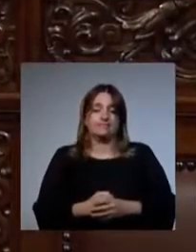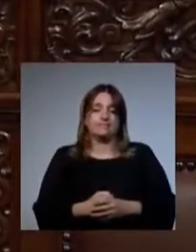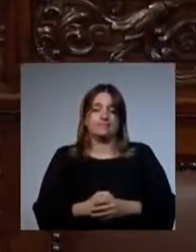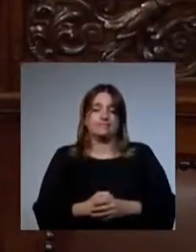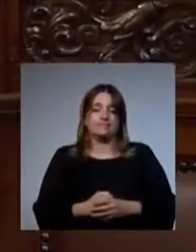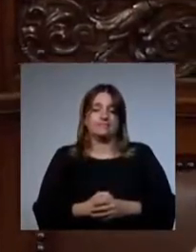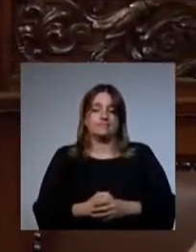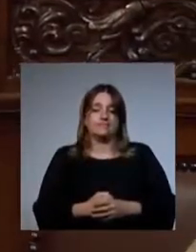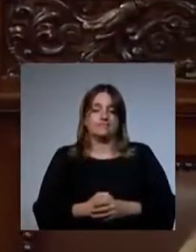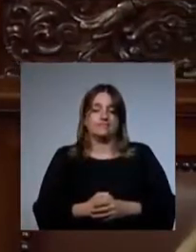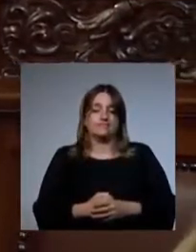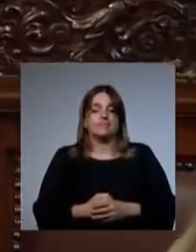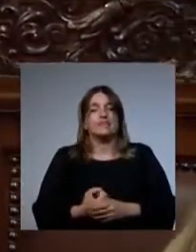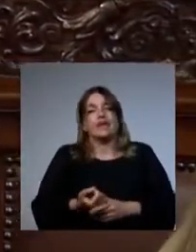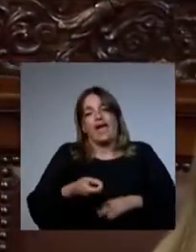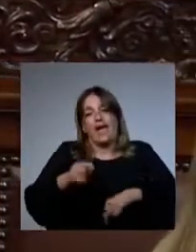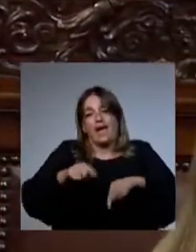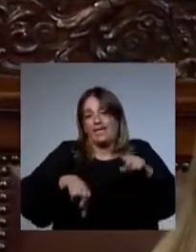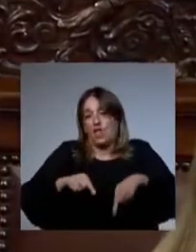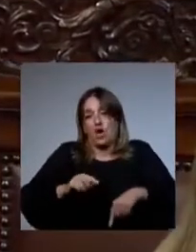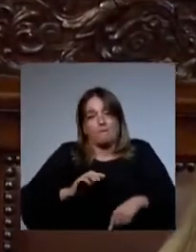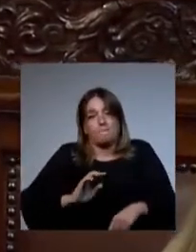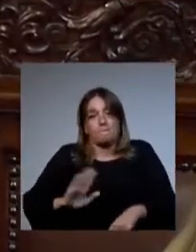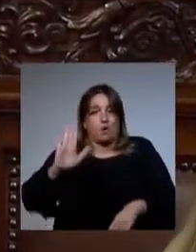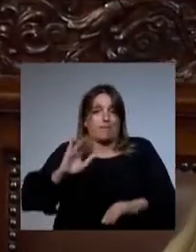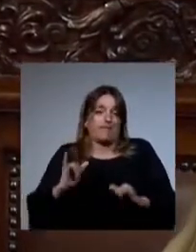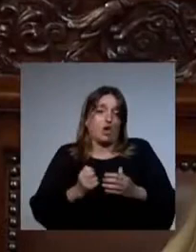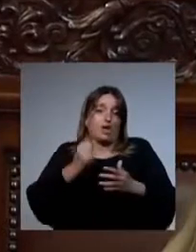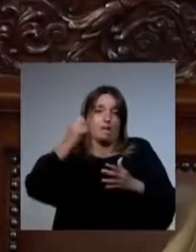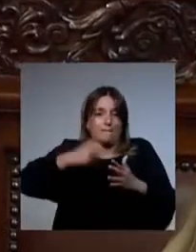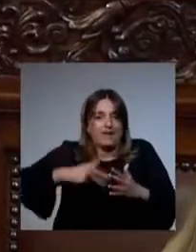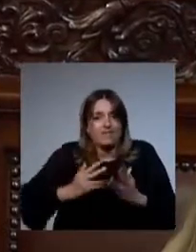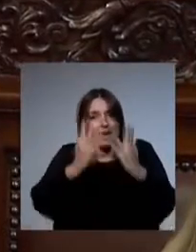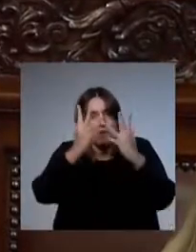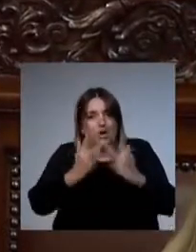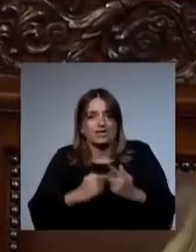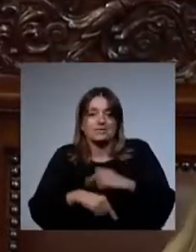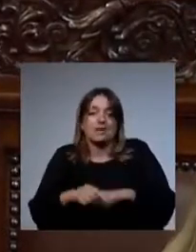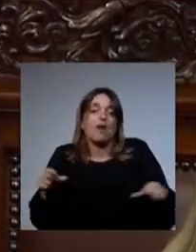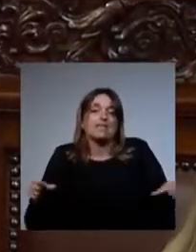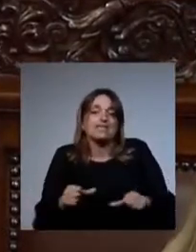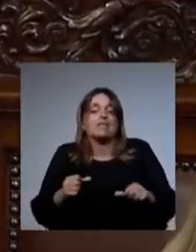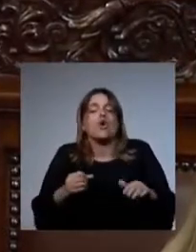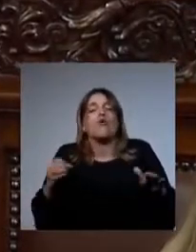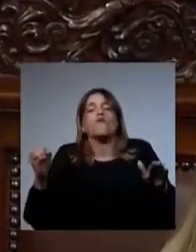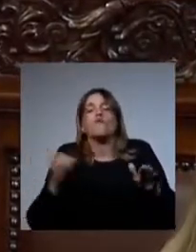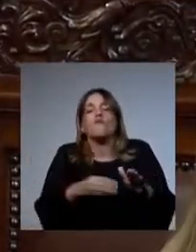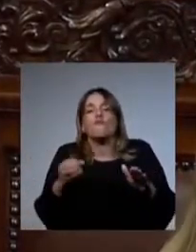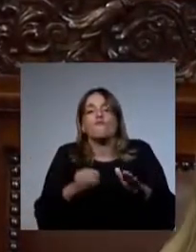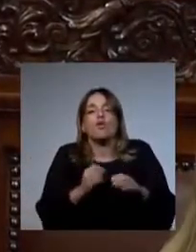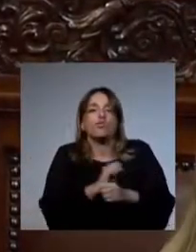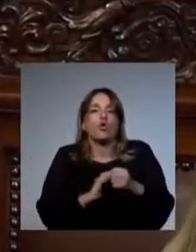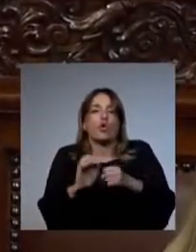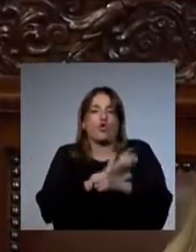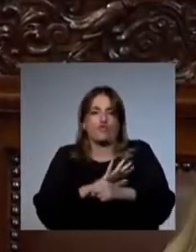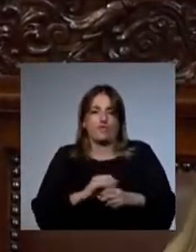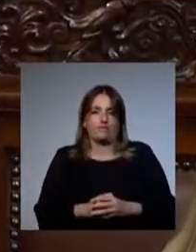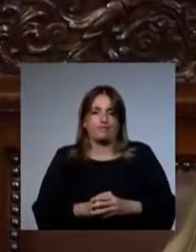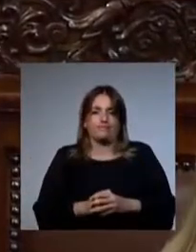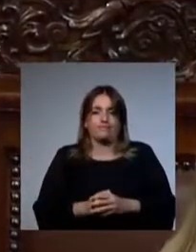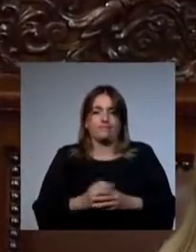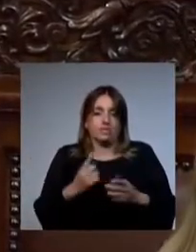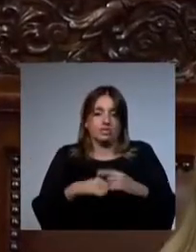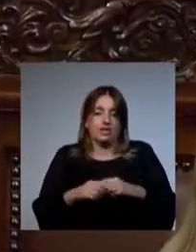de la gestión propiamente dicha y planificada, se creó el Fondo Coronavirus. Separamos lo